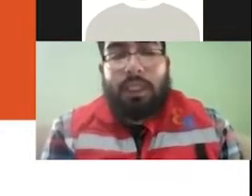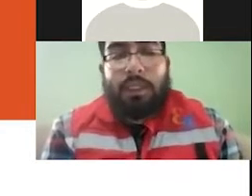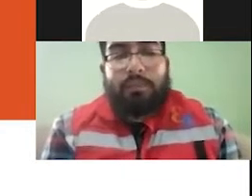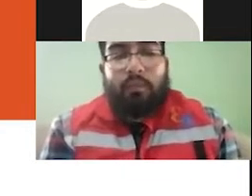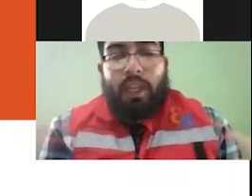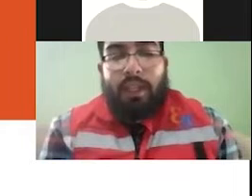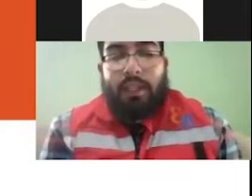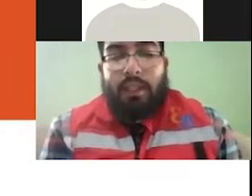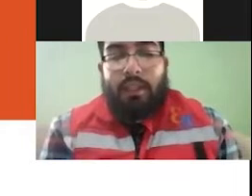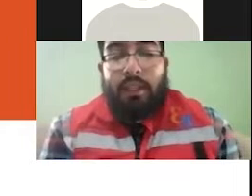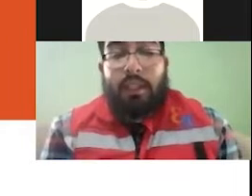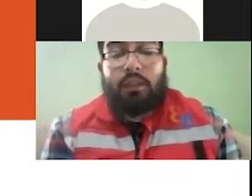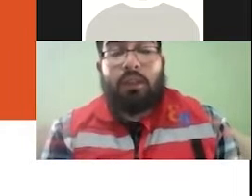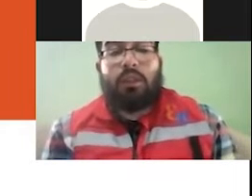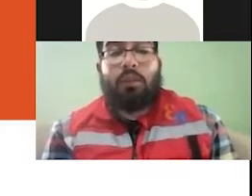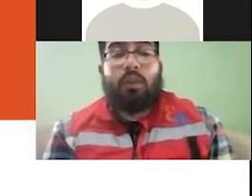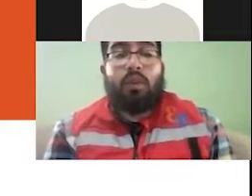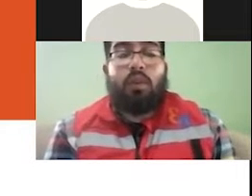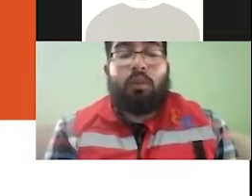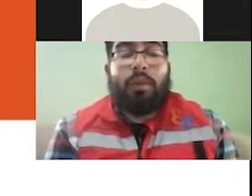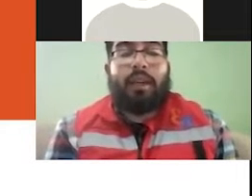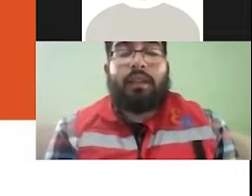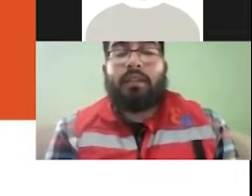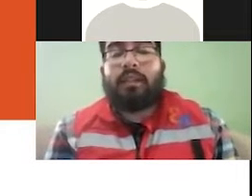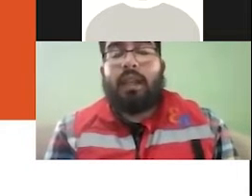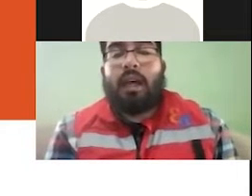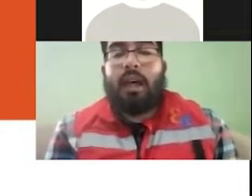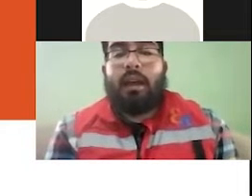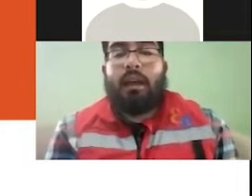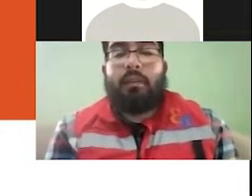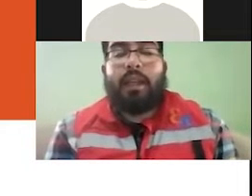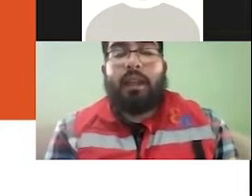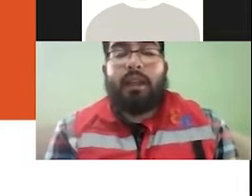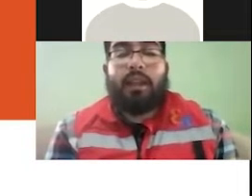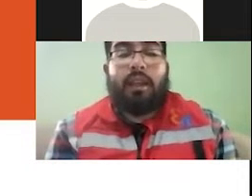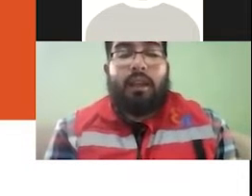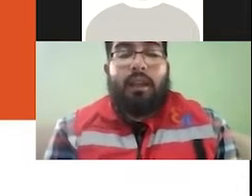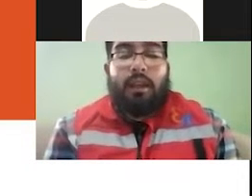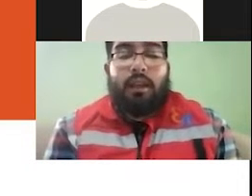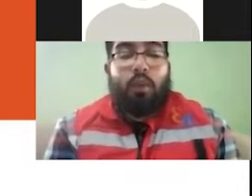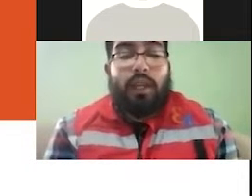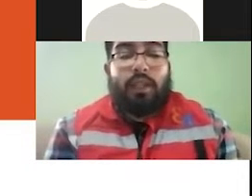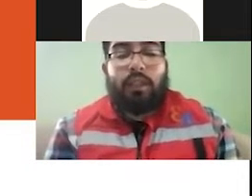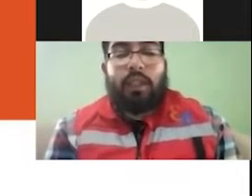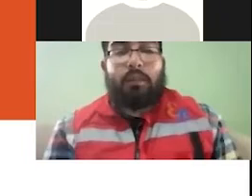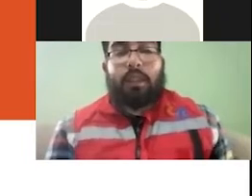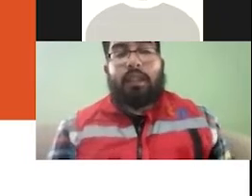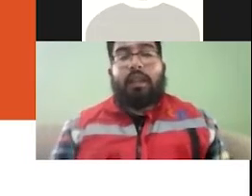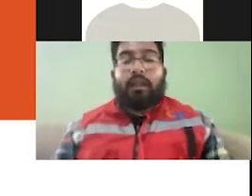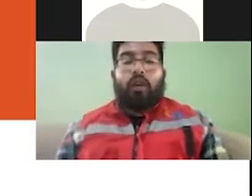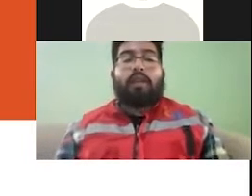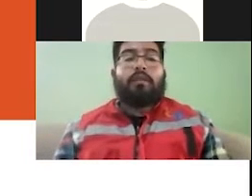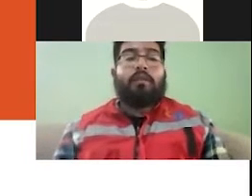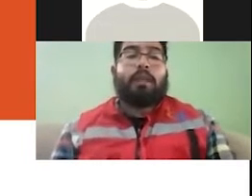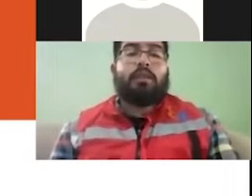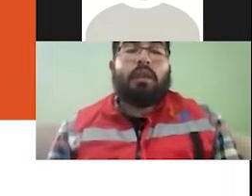evacuación. Eh, y nosotros como brigadistas de la brigada de comunicación tendríamos que tener